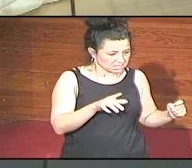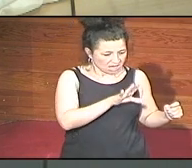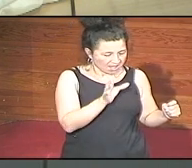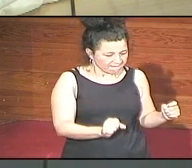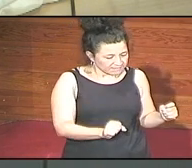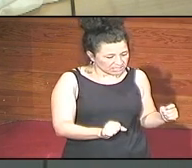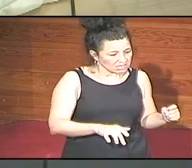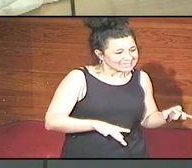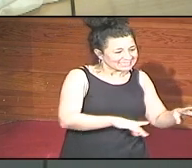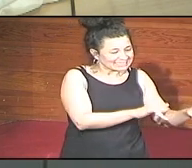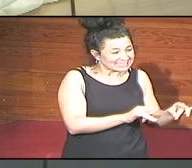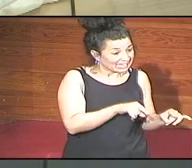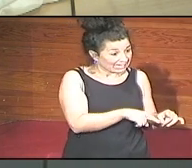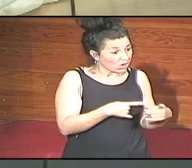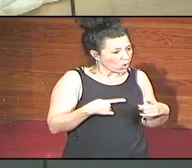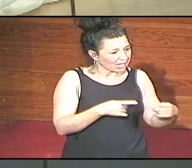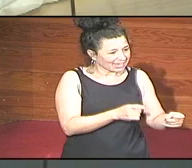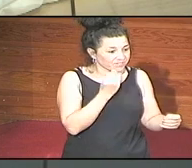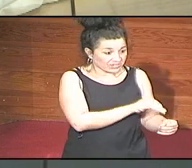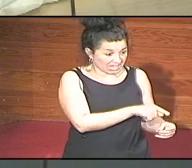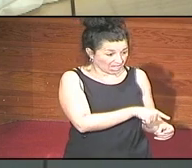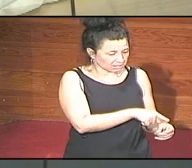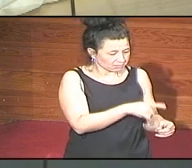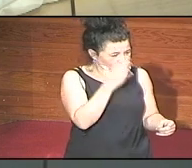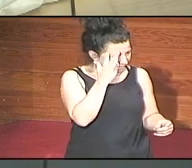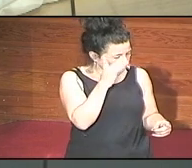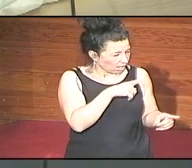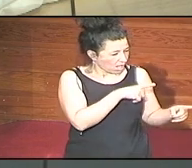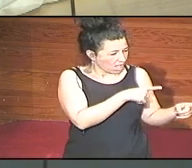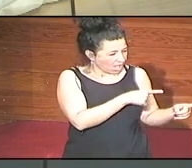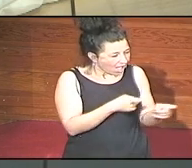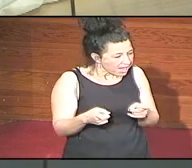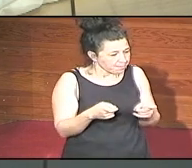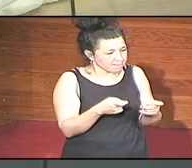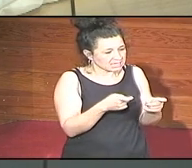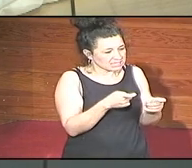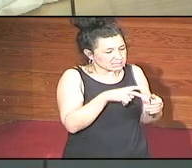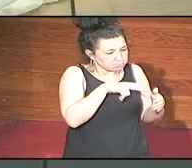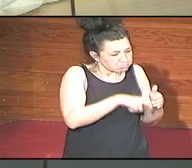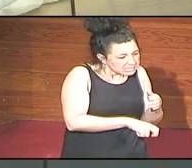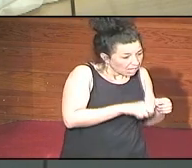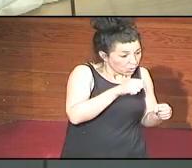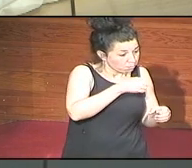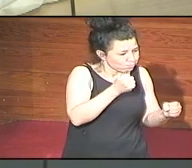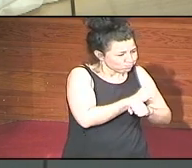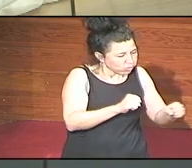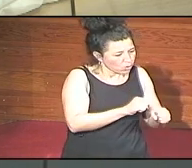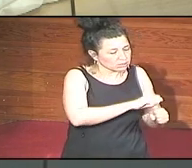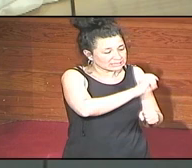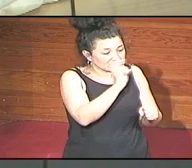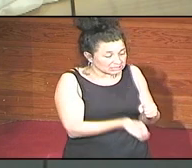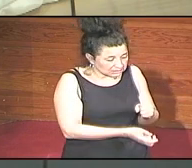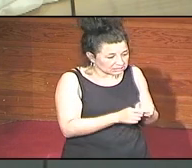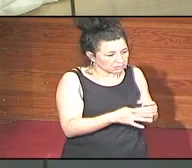fría con todo lo que se supone a nivel de armas a nivel de minas que devastó el país y una élite tiene